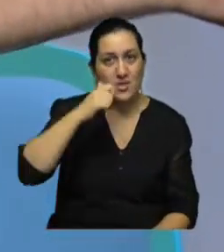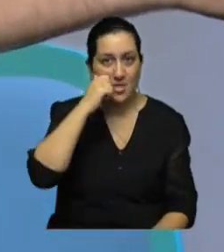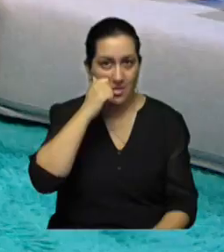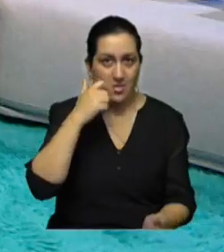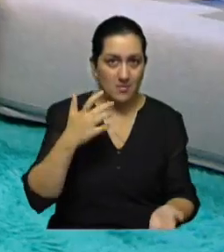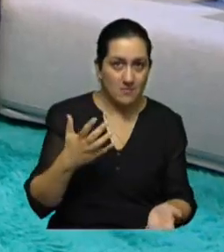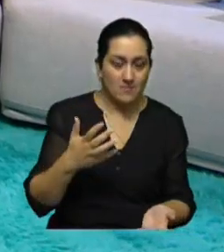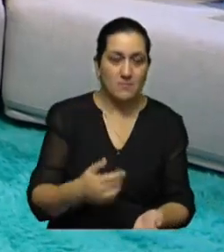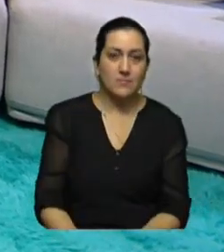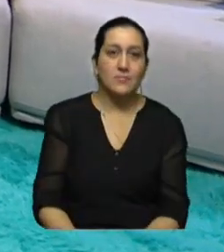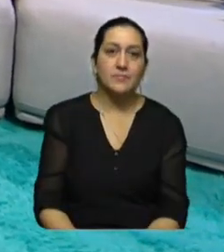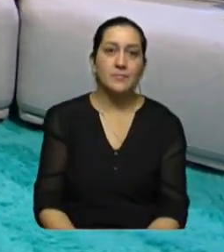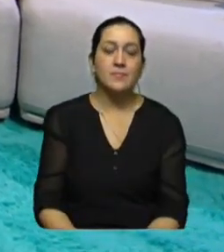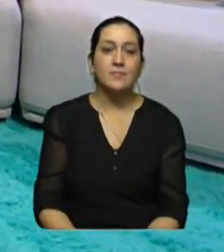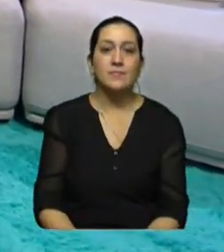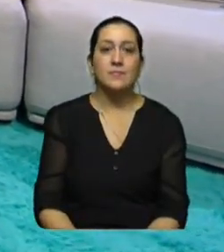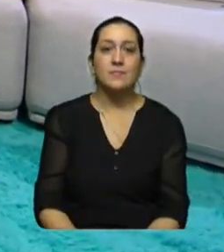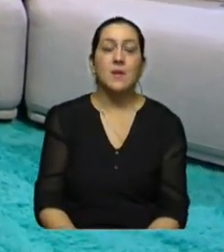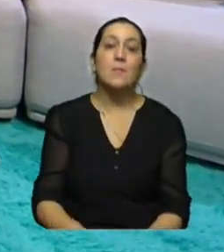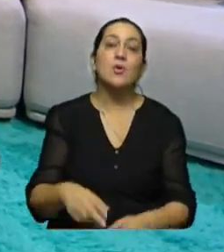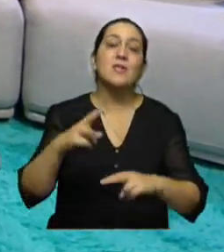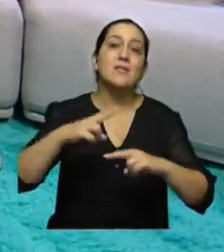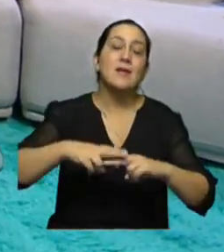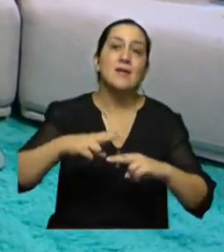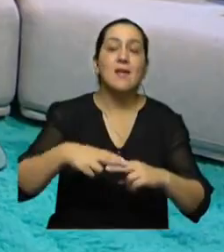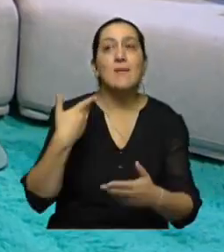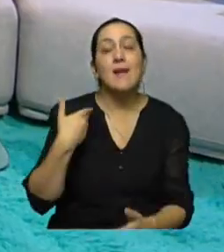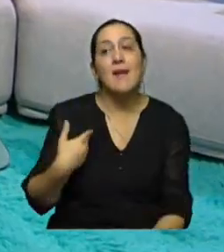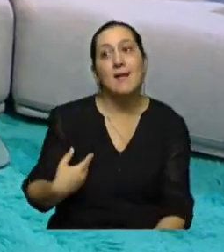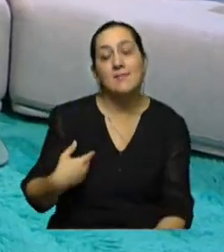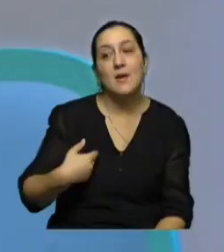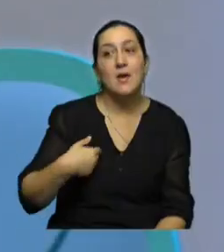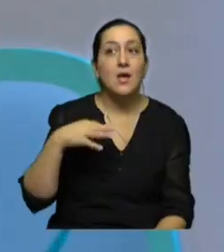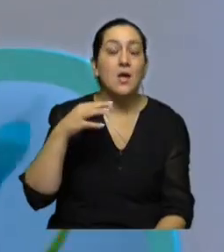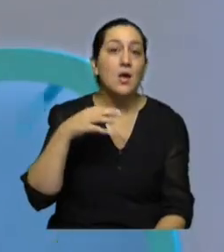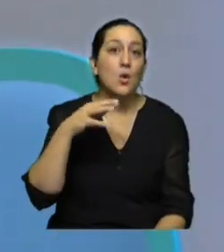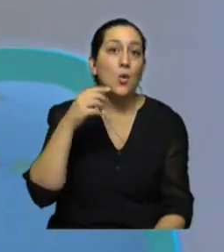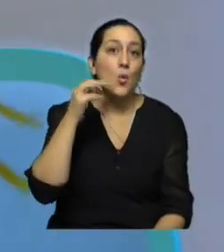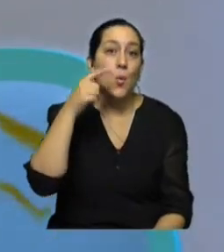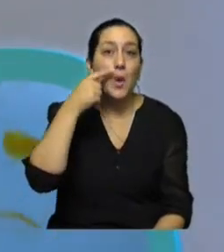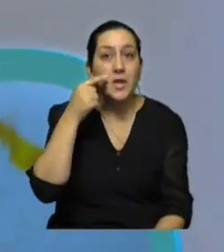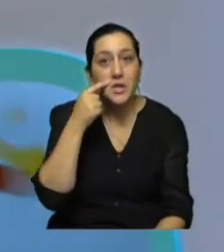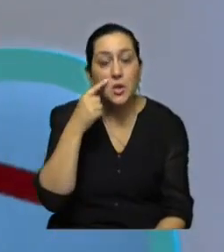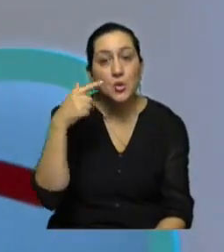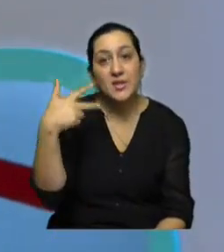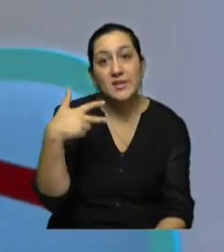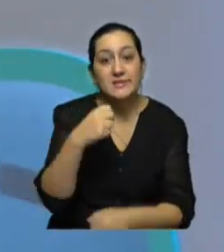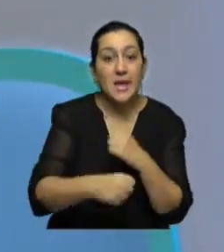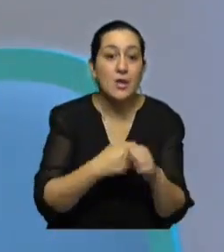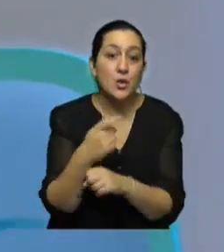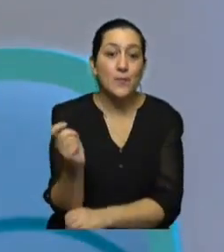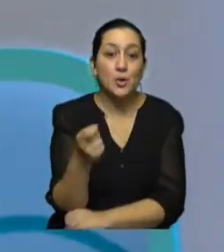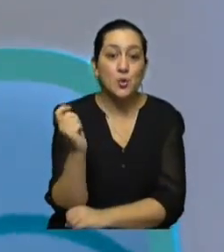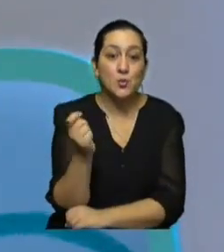redes, diciendo, es una pena que una chica un chico de 13 años esté prostituyendo en el Parque Valle. No, no se está prostituyendo, está